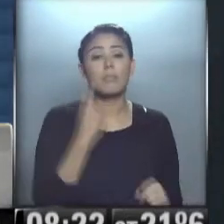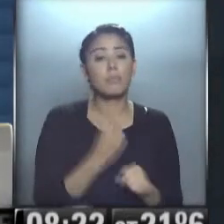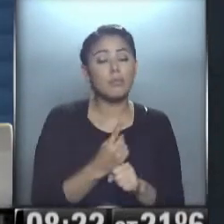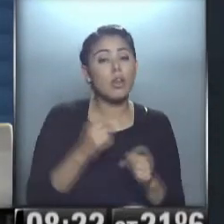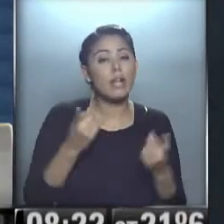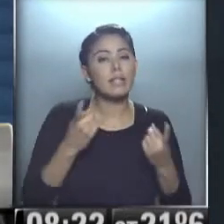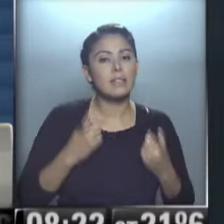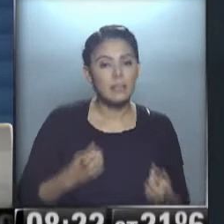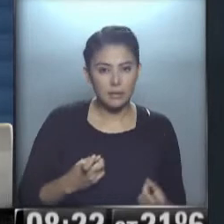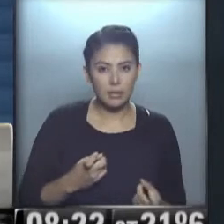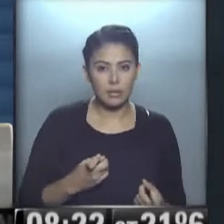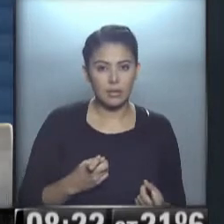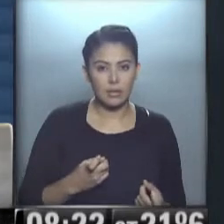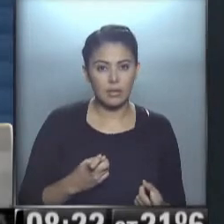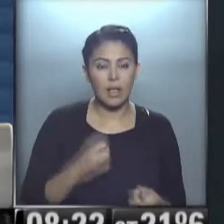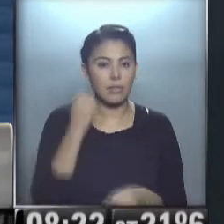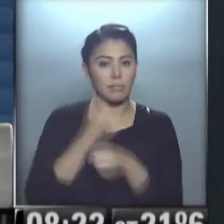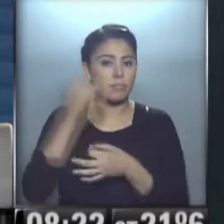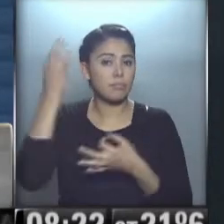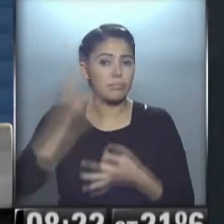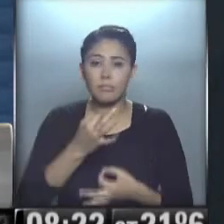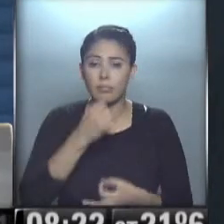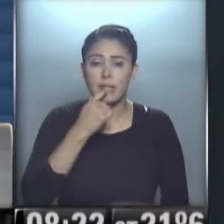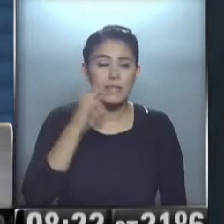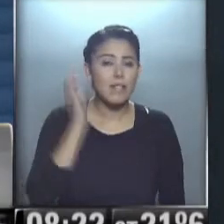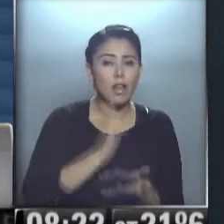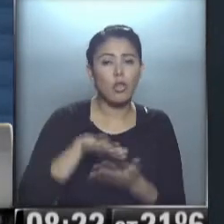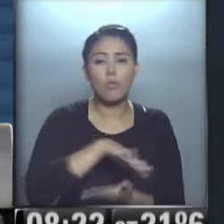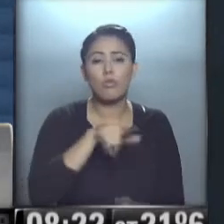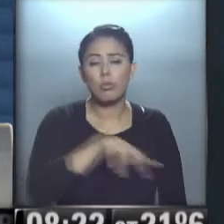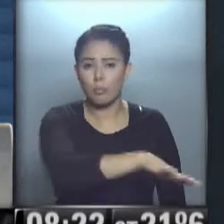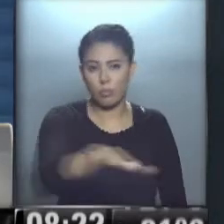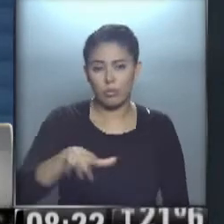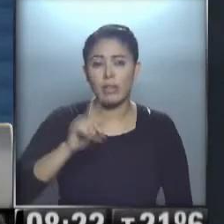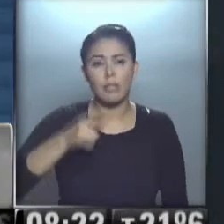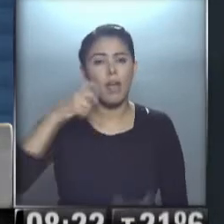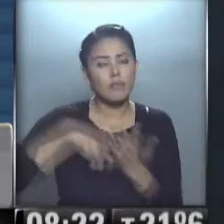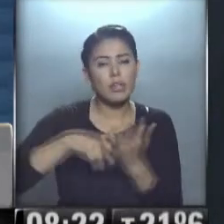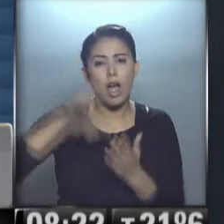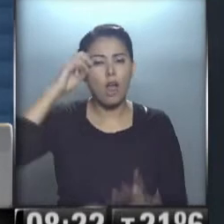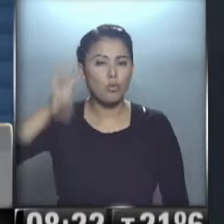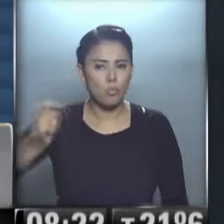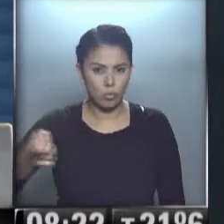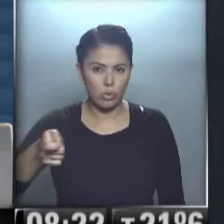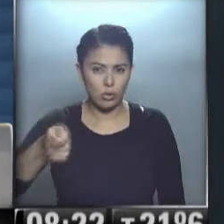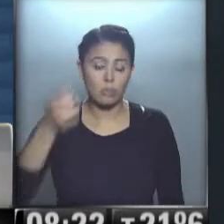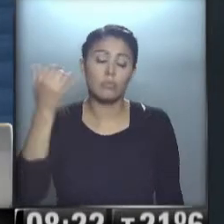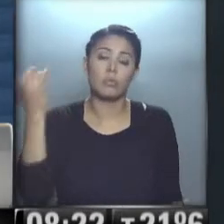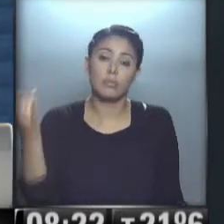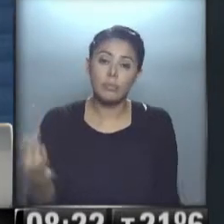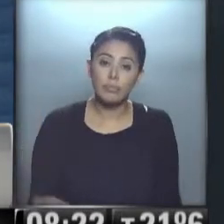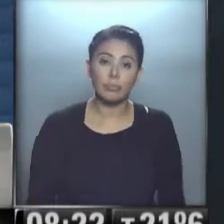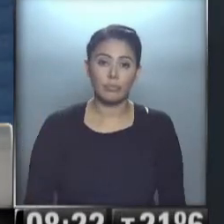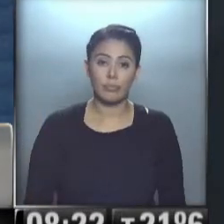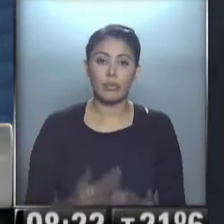necesario que actúen de oficio, en virtud de delitos de acción pública desde fiscales hasta jueces, porque existen, obviamente, a través